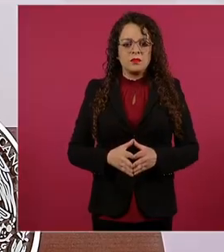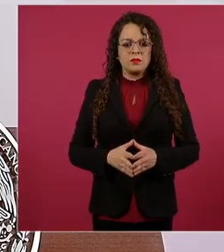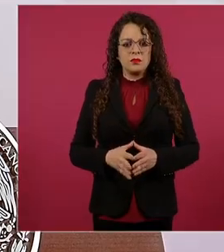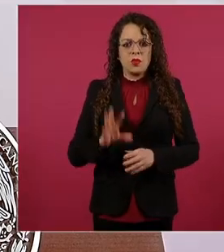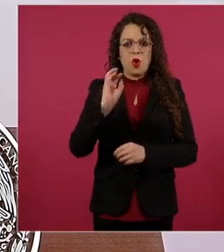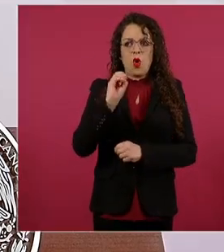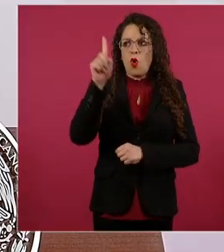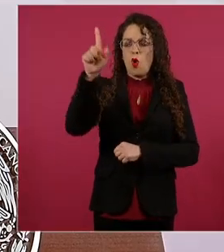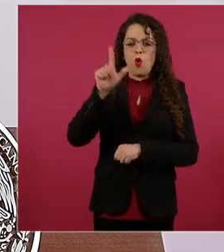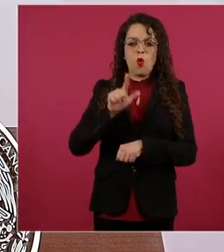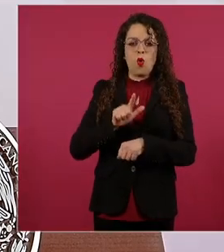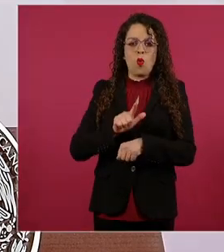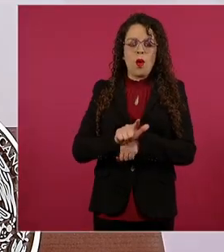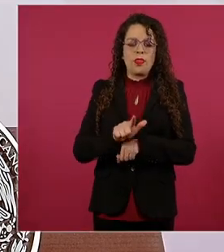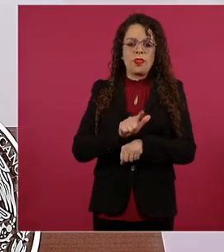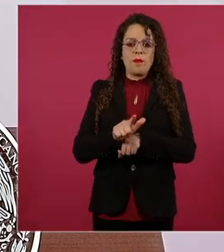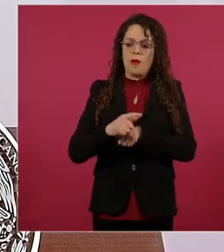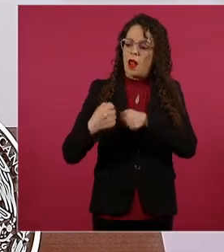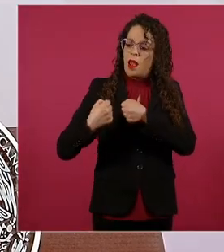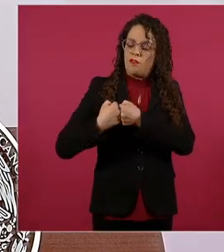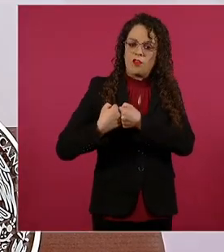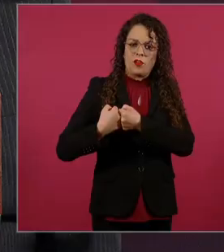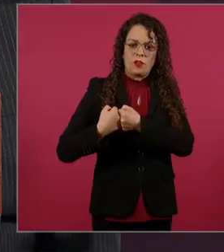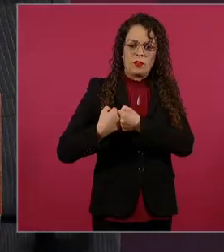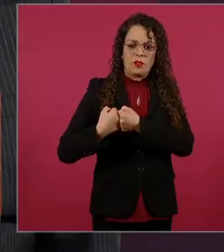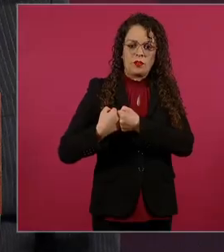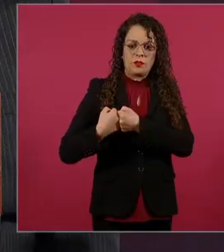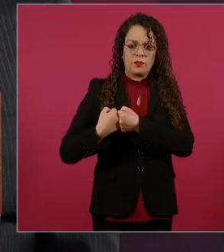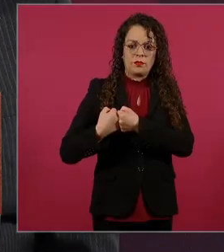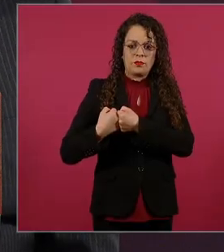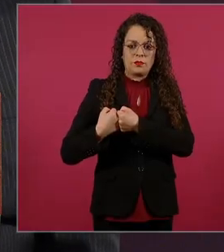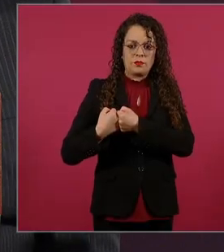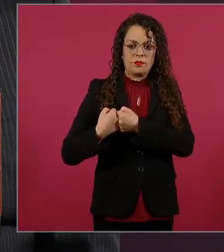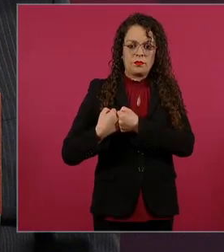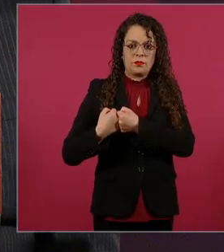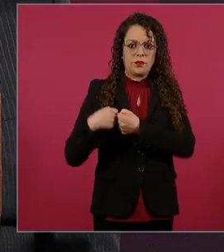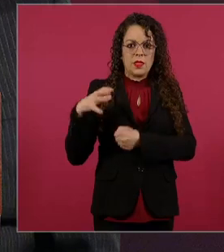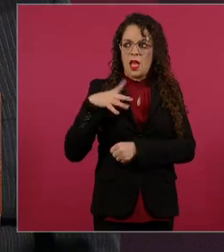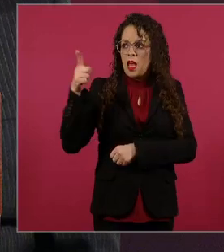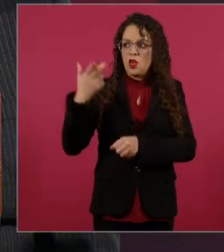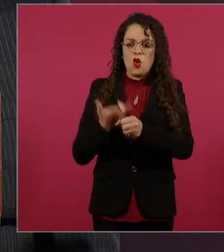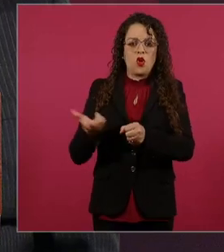frontera con Guatemala en Benemérito de las Américas que hay otro hospital